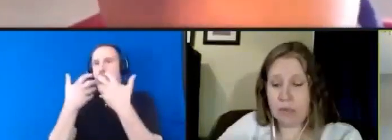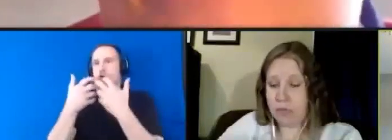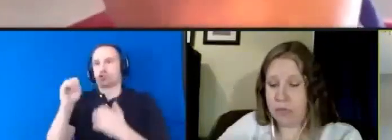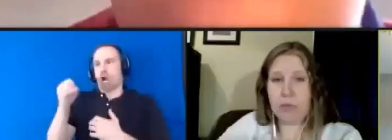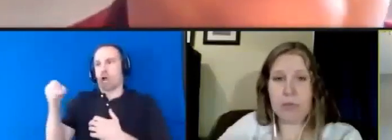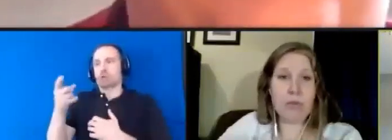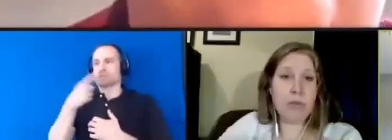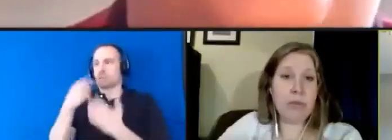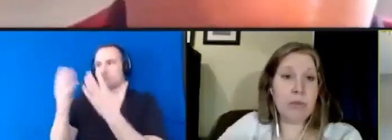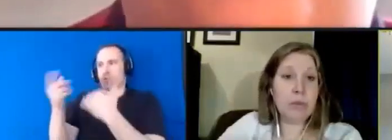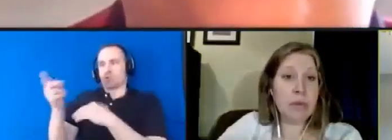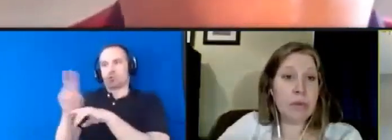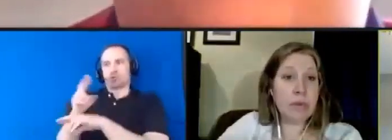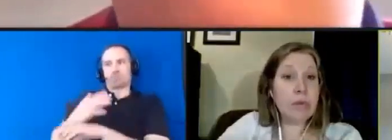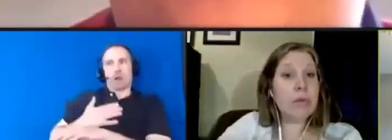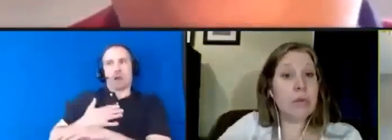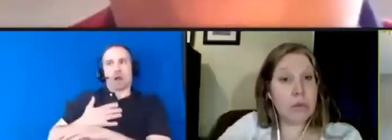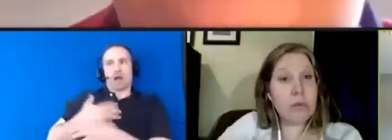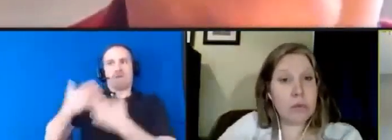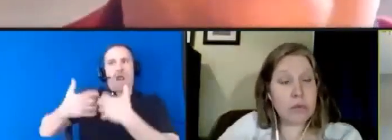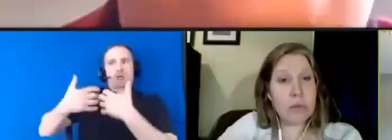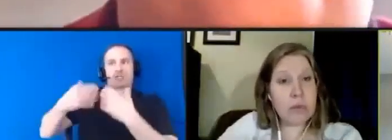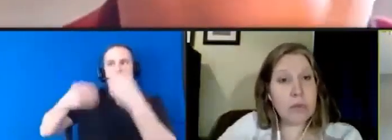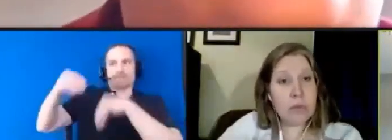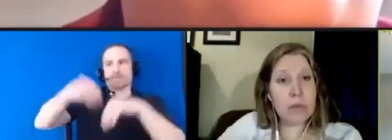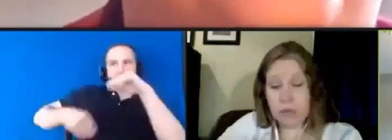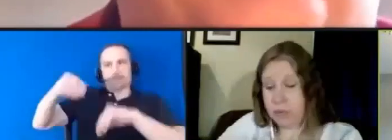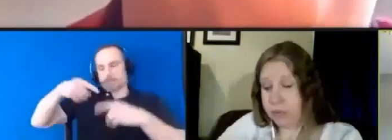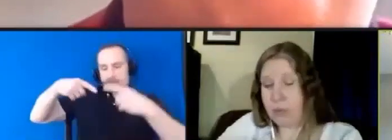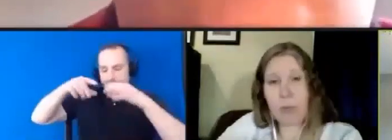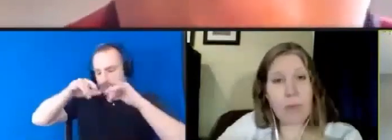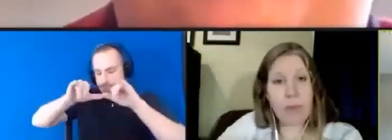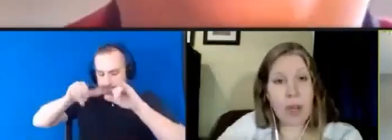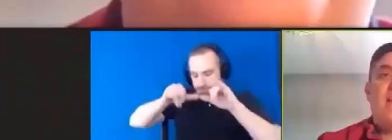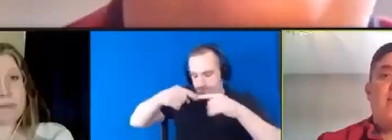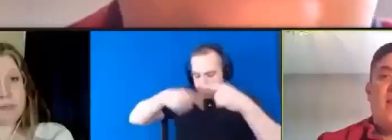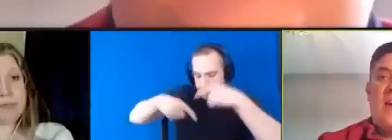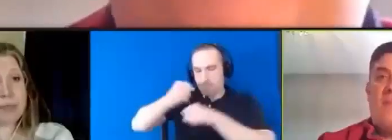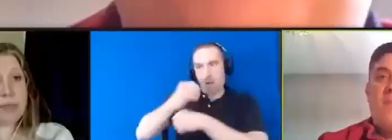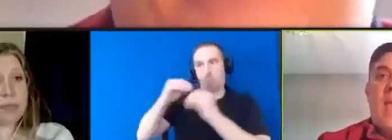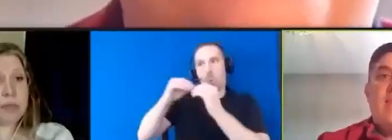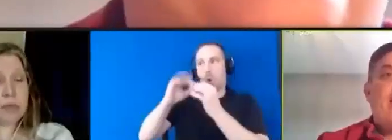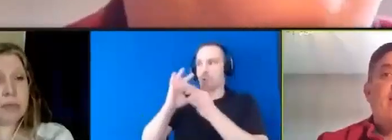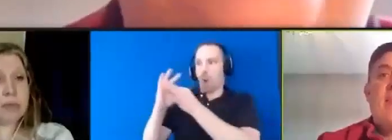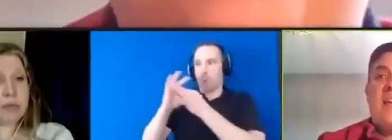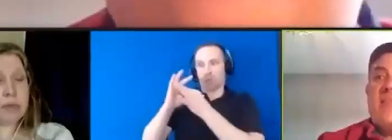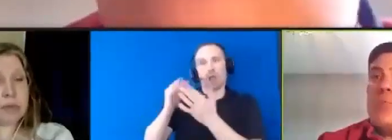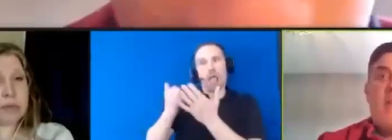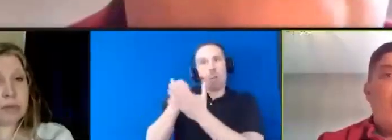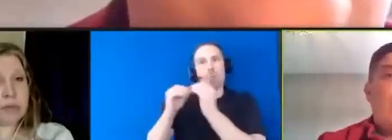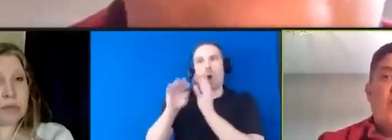vacunas frank que es otro proveedor de vacunas también está haciendo